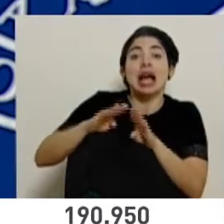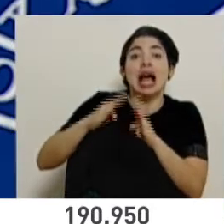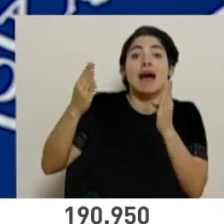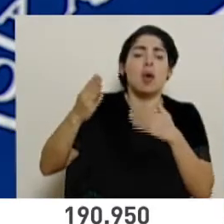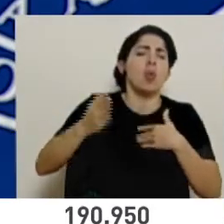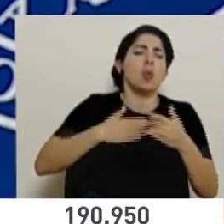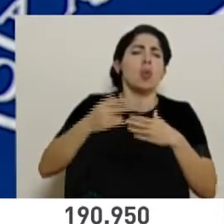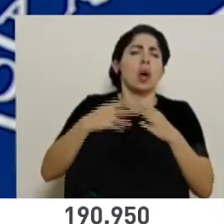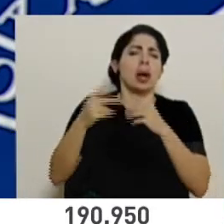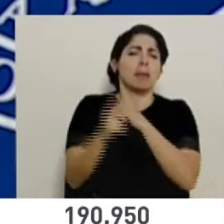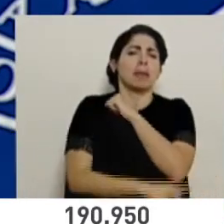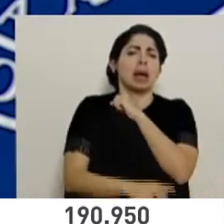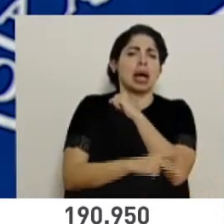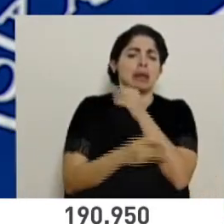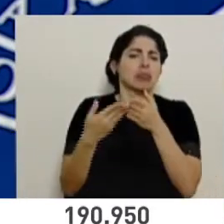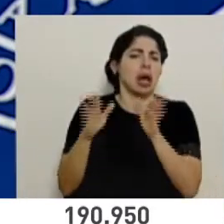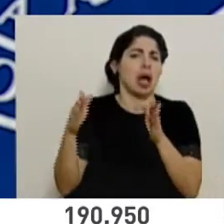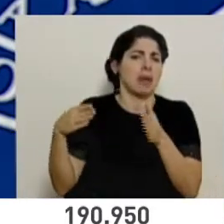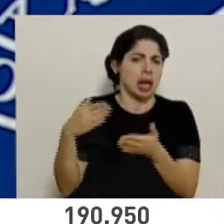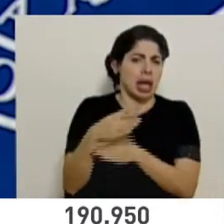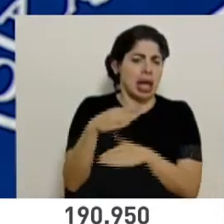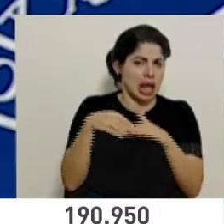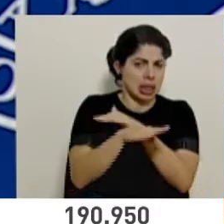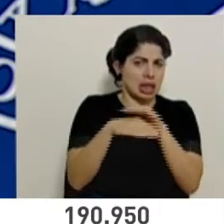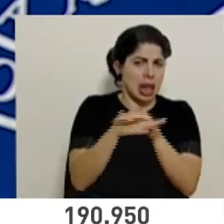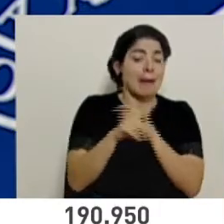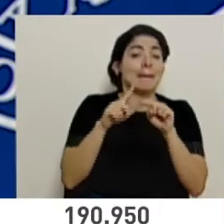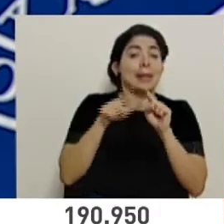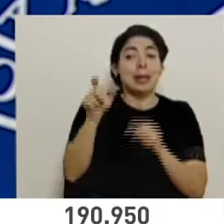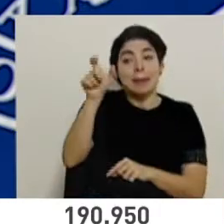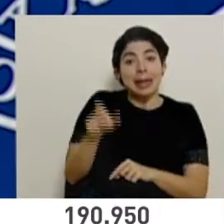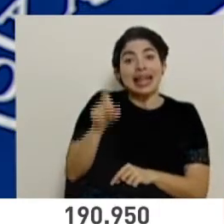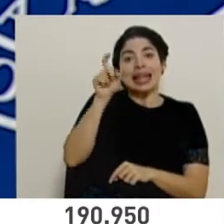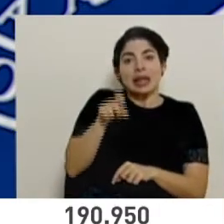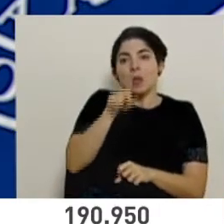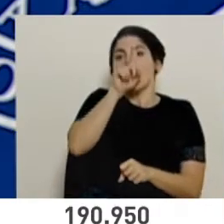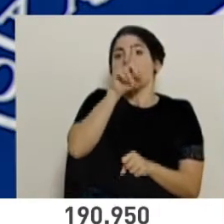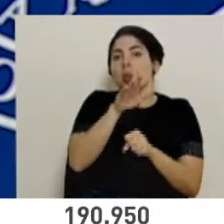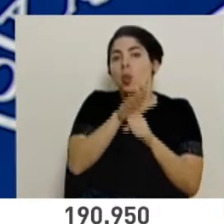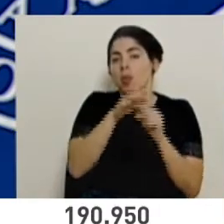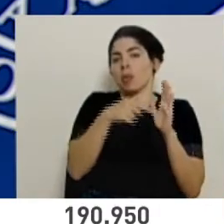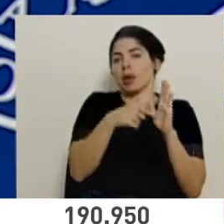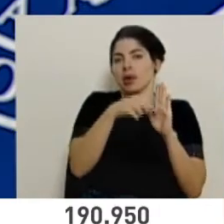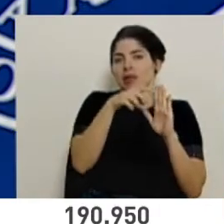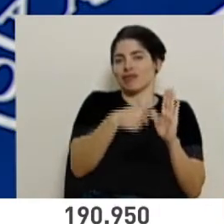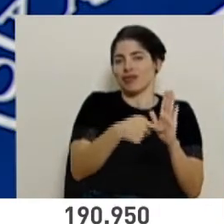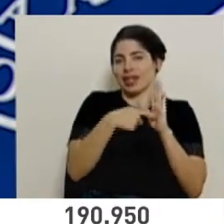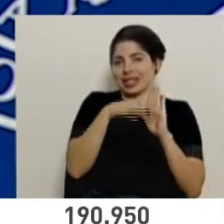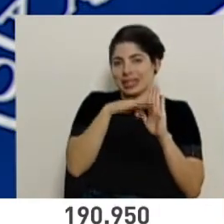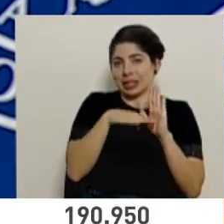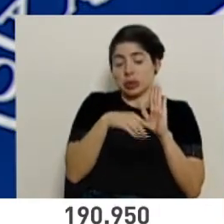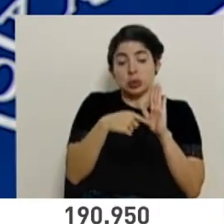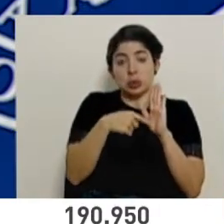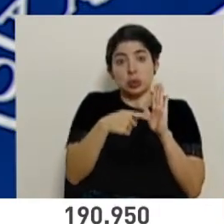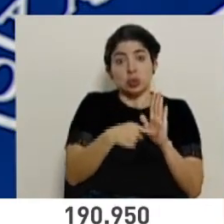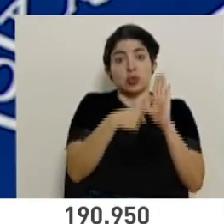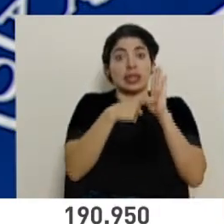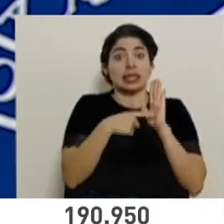personas de cualquier nacionalidad mientras cumplan los requisitos, que en el caso de los